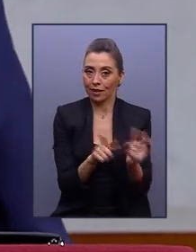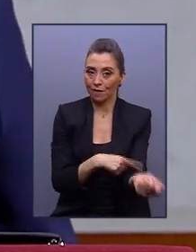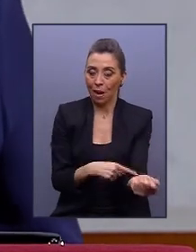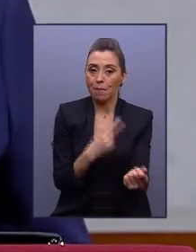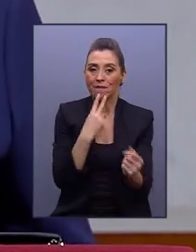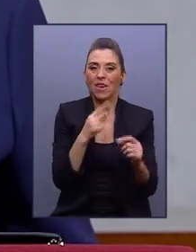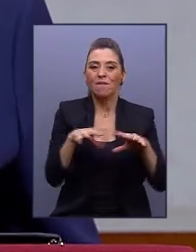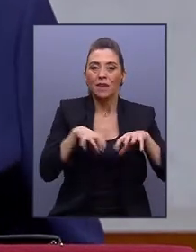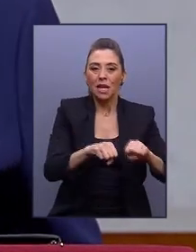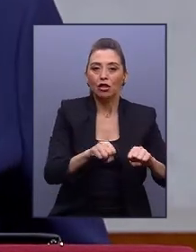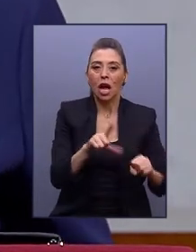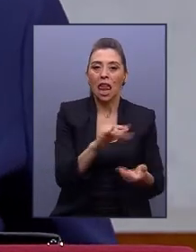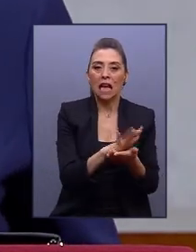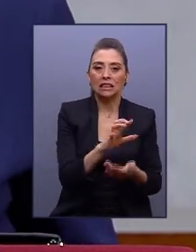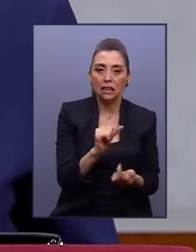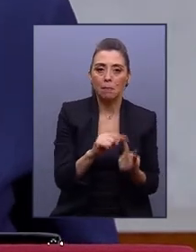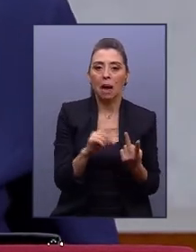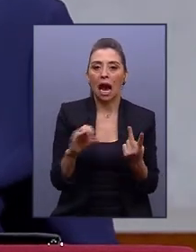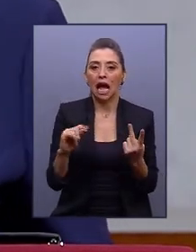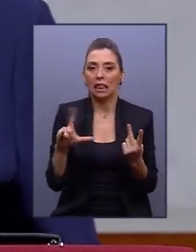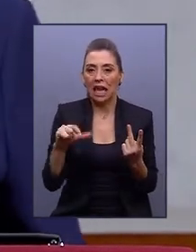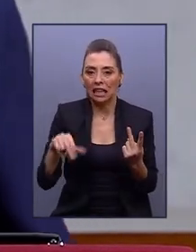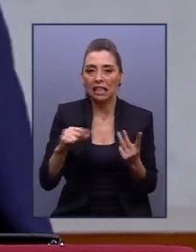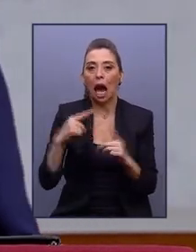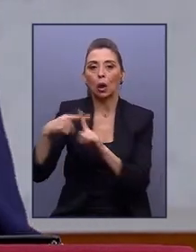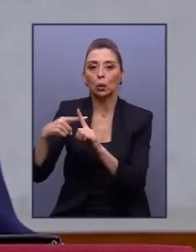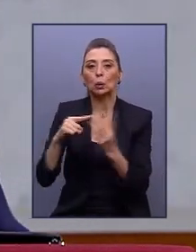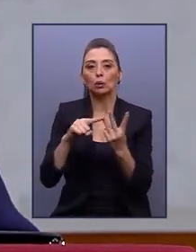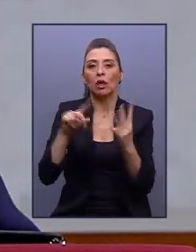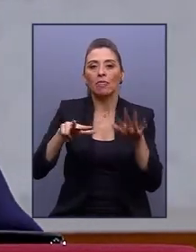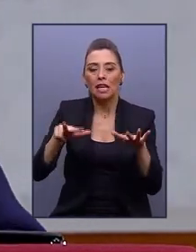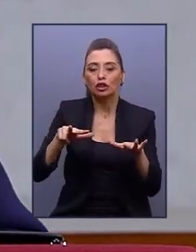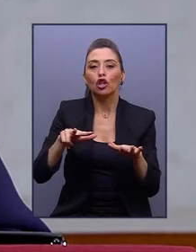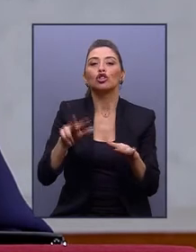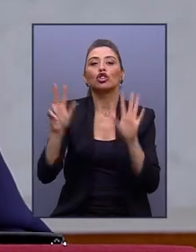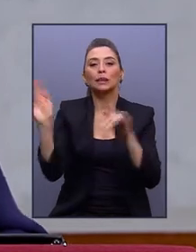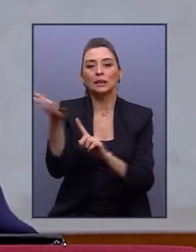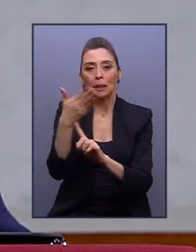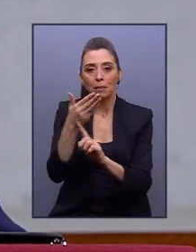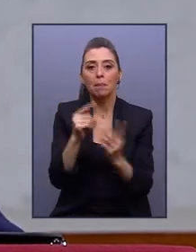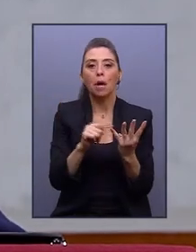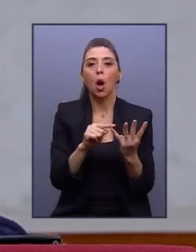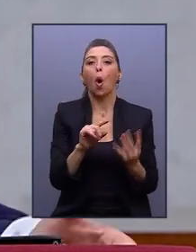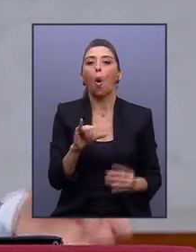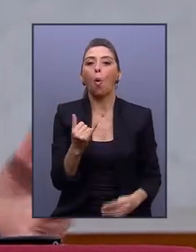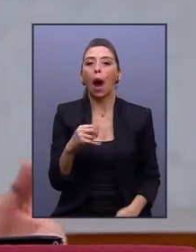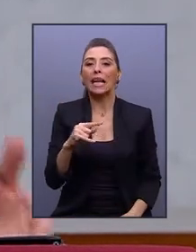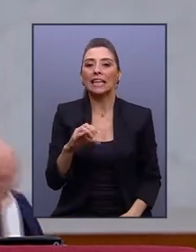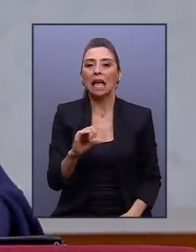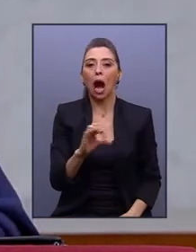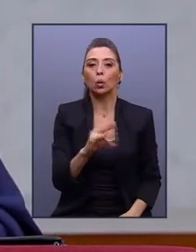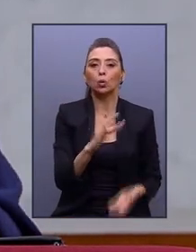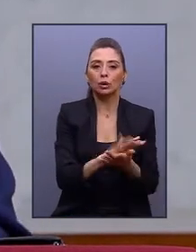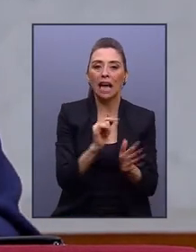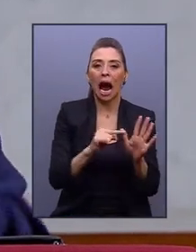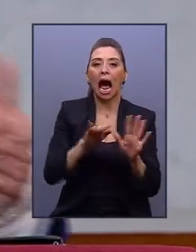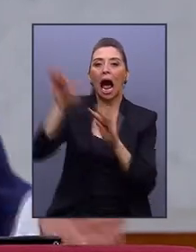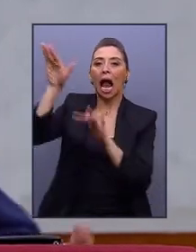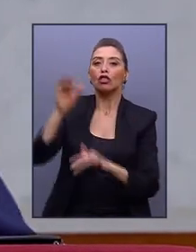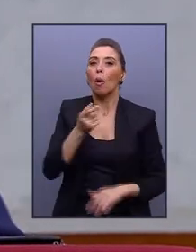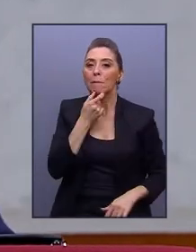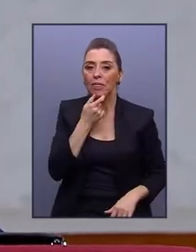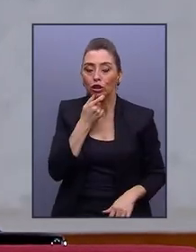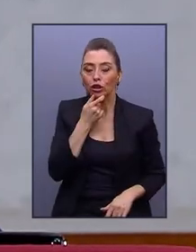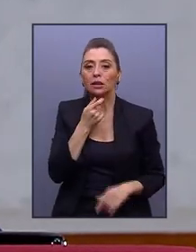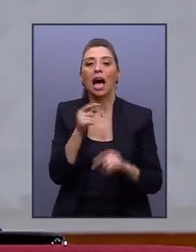de los campamentos La Chimba, Catalina Cruz, 18 de septiembre, Juanita Cruchaga y Alto Mendoza podrán trasladarse en octubre de este año a sus